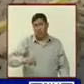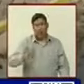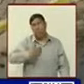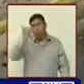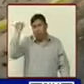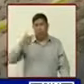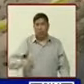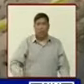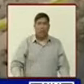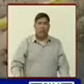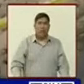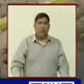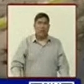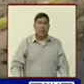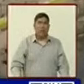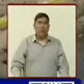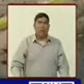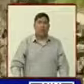allá.